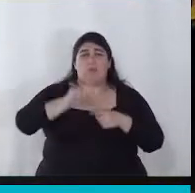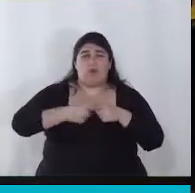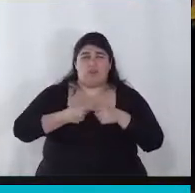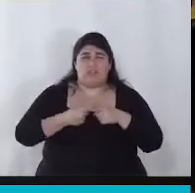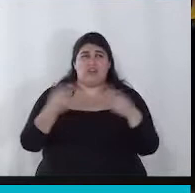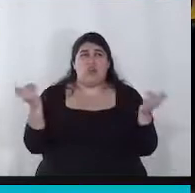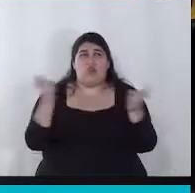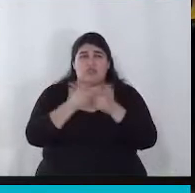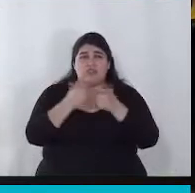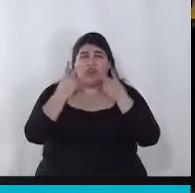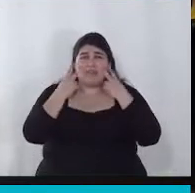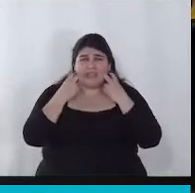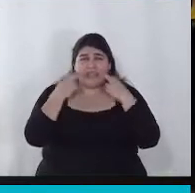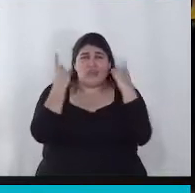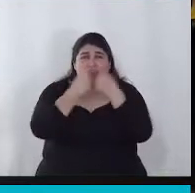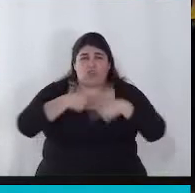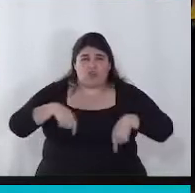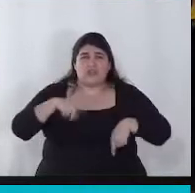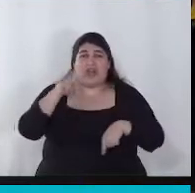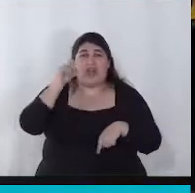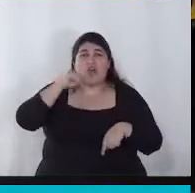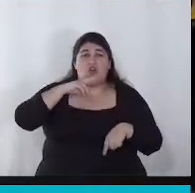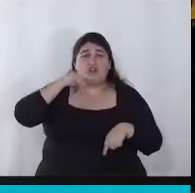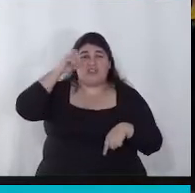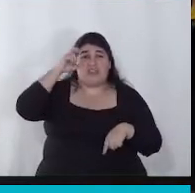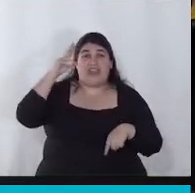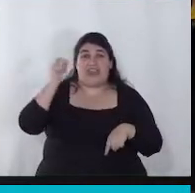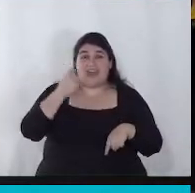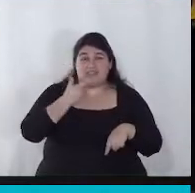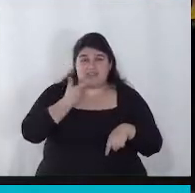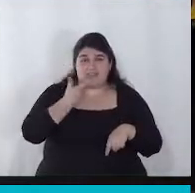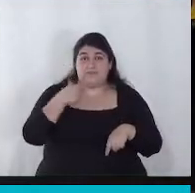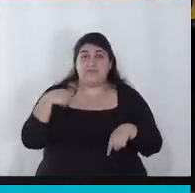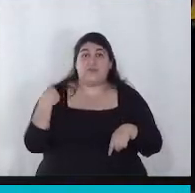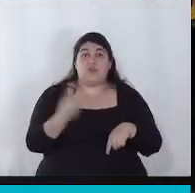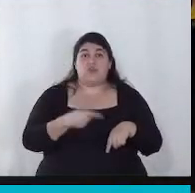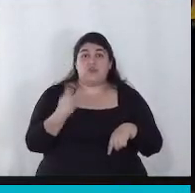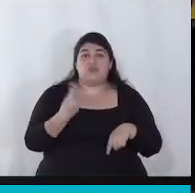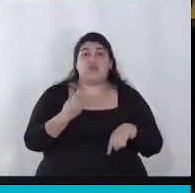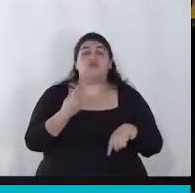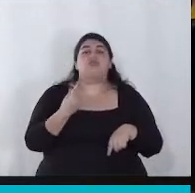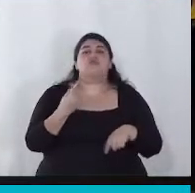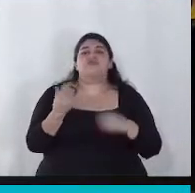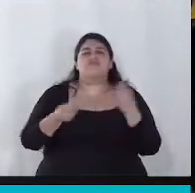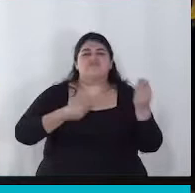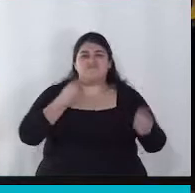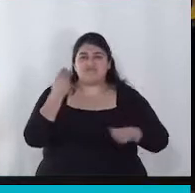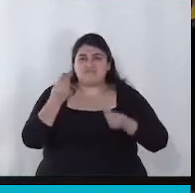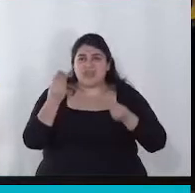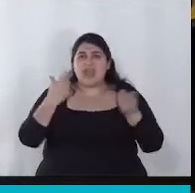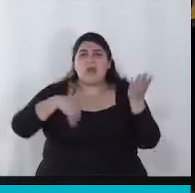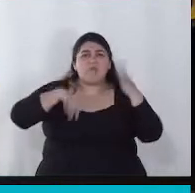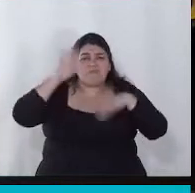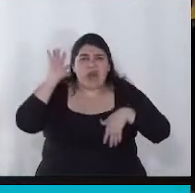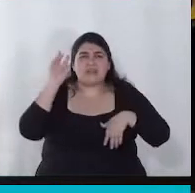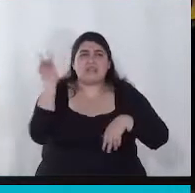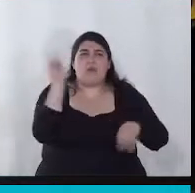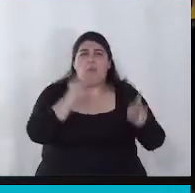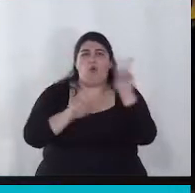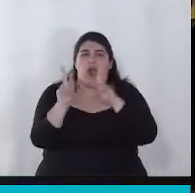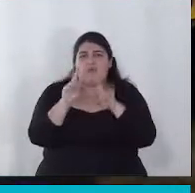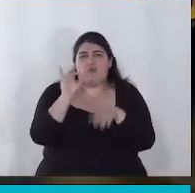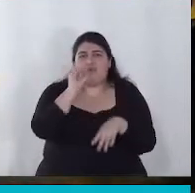investigadora con teherán este que nosotros somos los que buscamos la impunidad